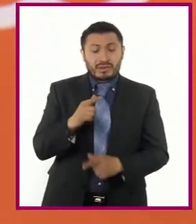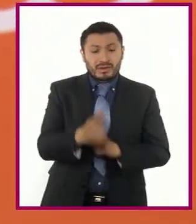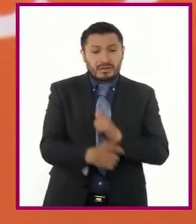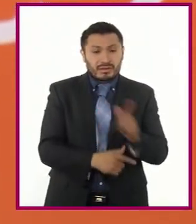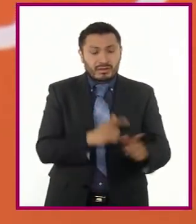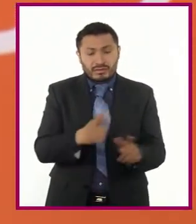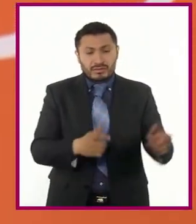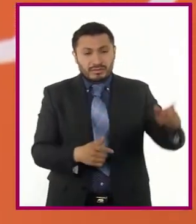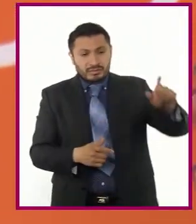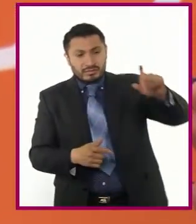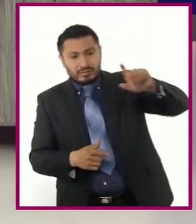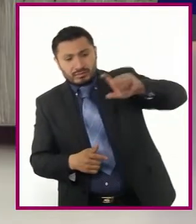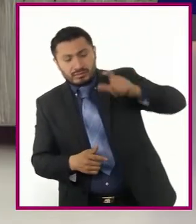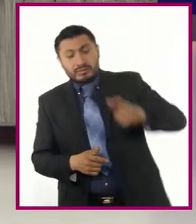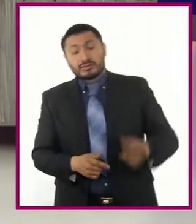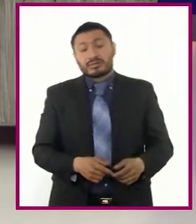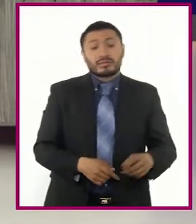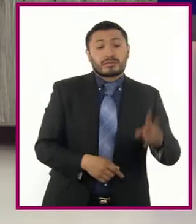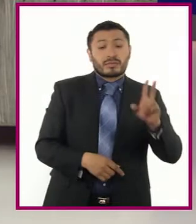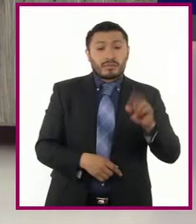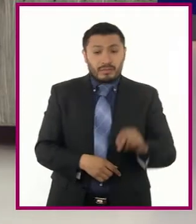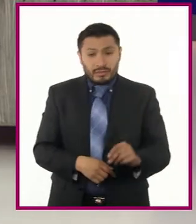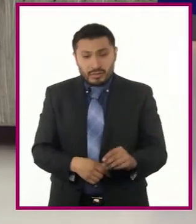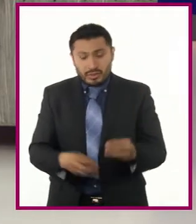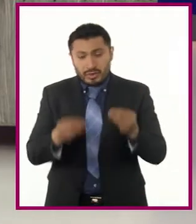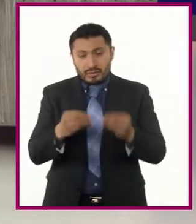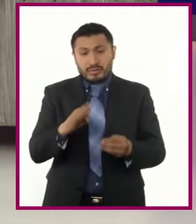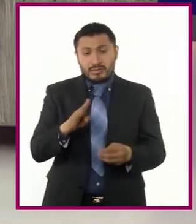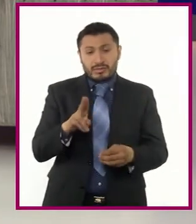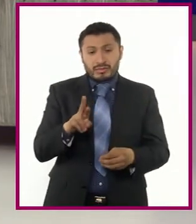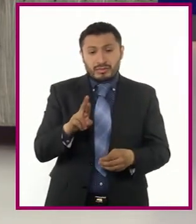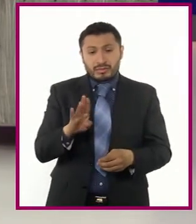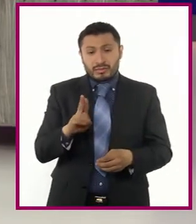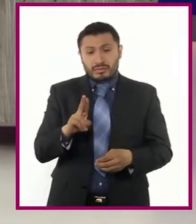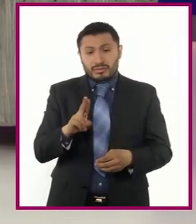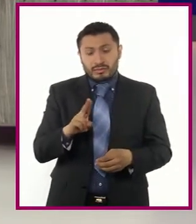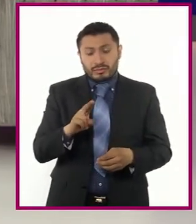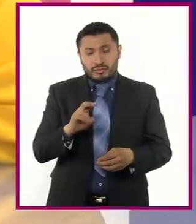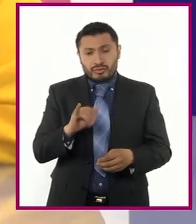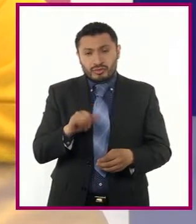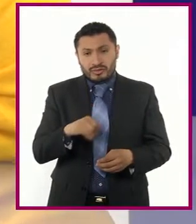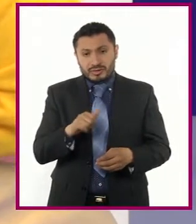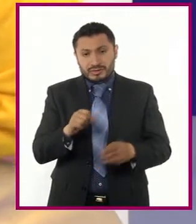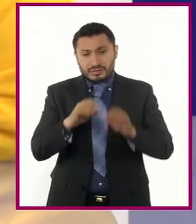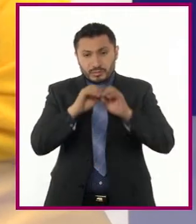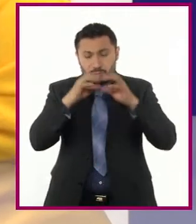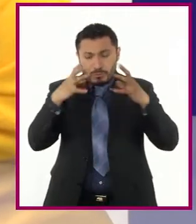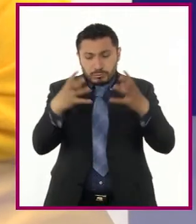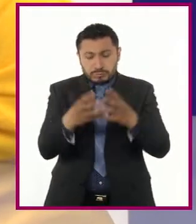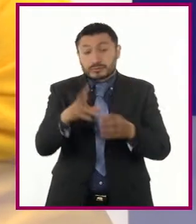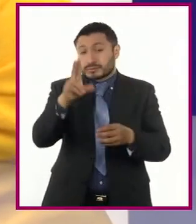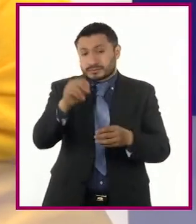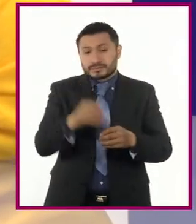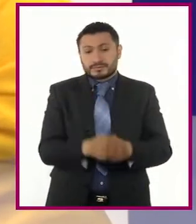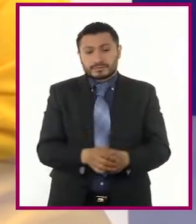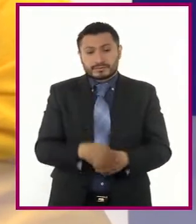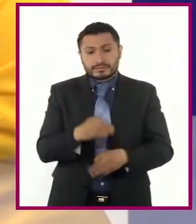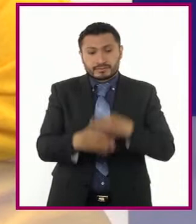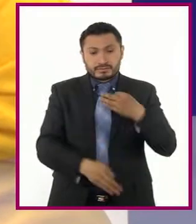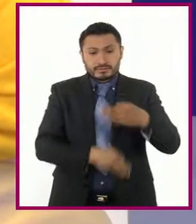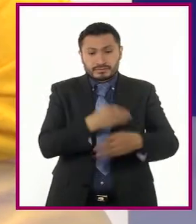lentamente y sin permitir que entren burbujas. Cuando todas las disoluciones estén en la